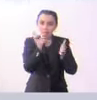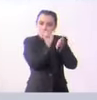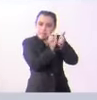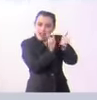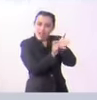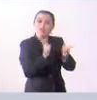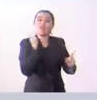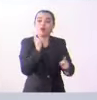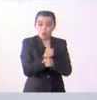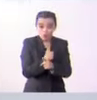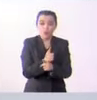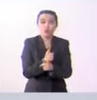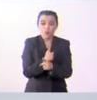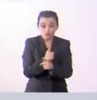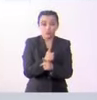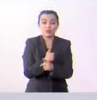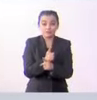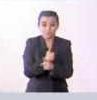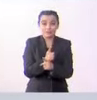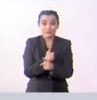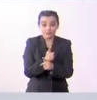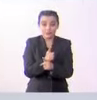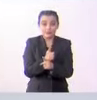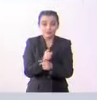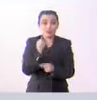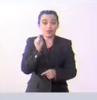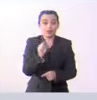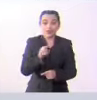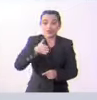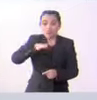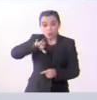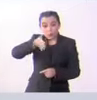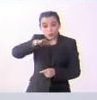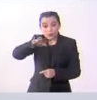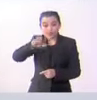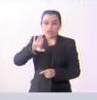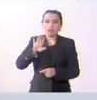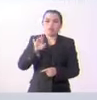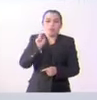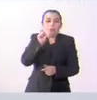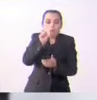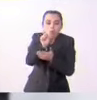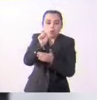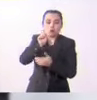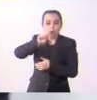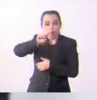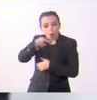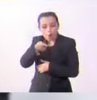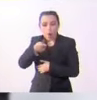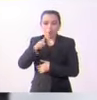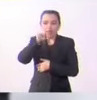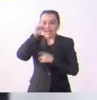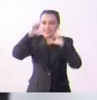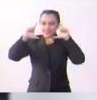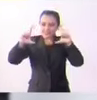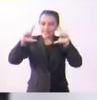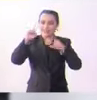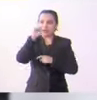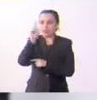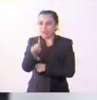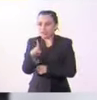correctamente, además que hayas utilizado los signos de puntuación de forma correcta. Al terminar de escribir tu cuento,